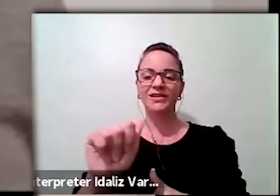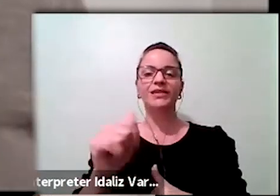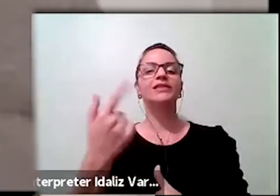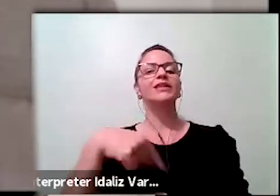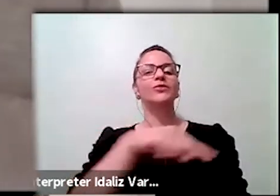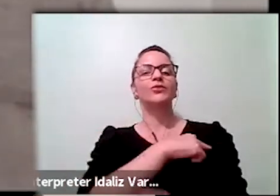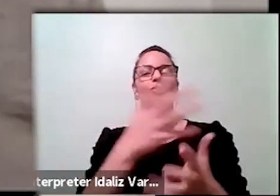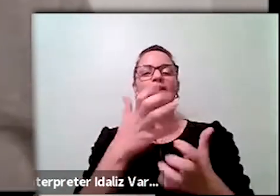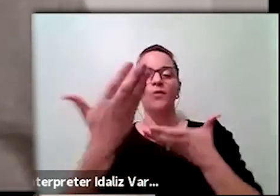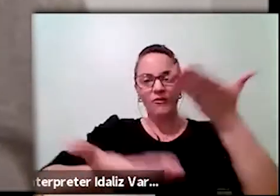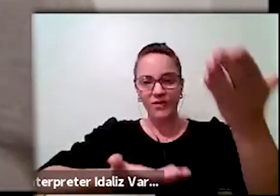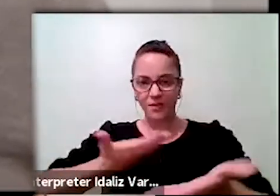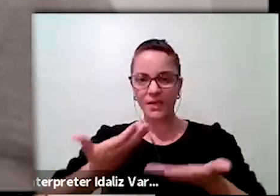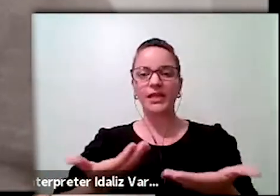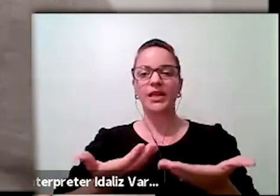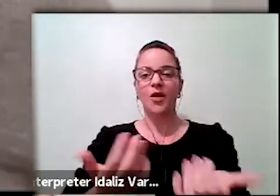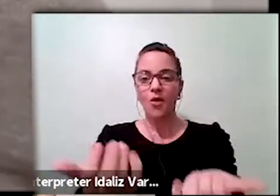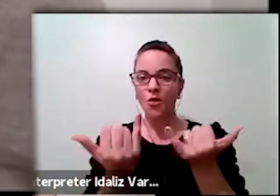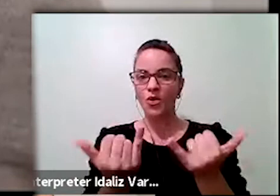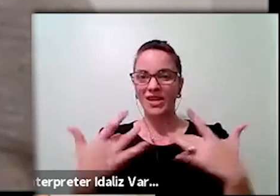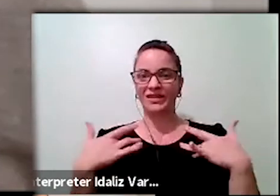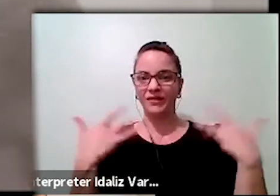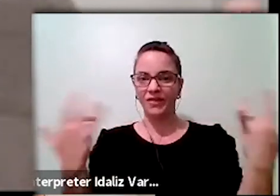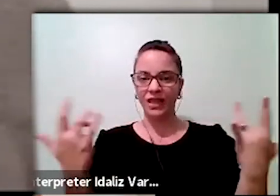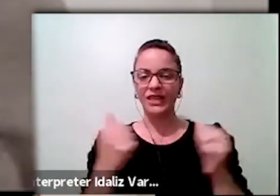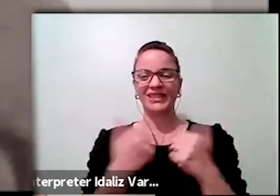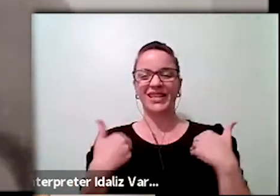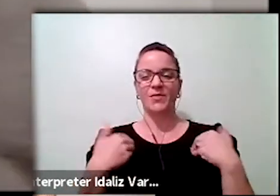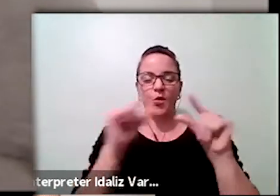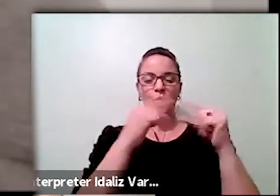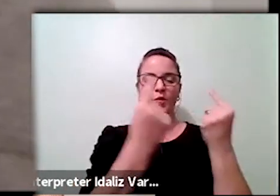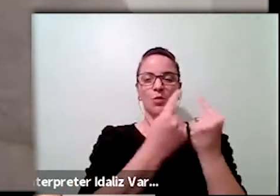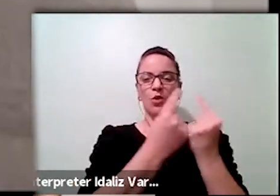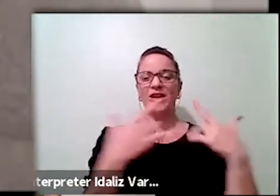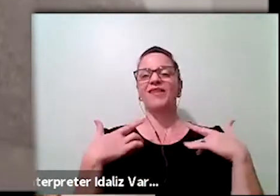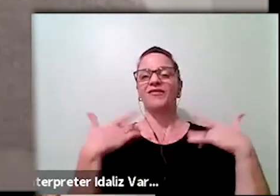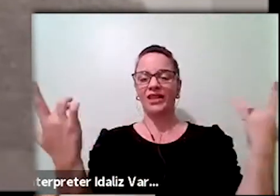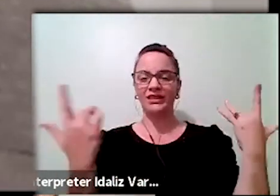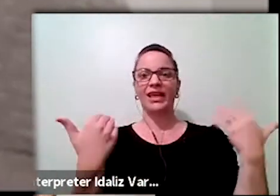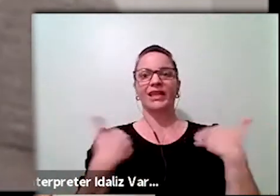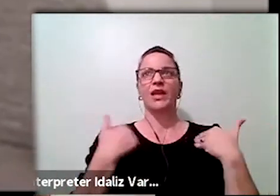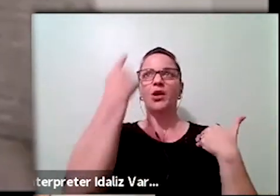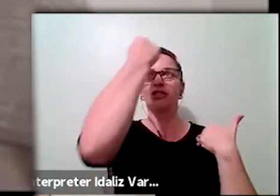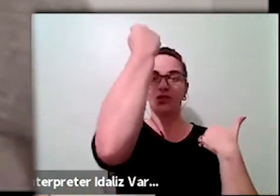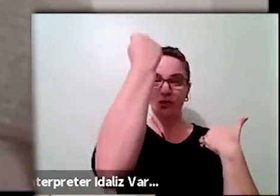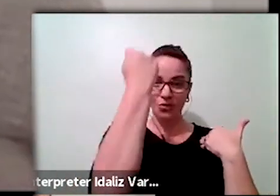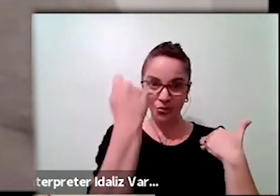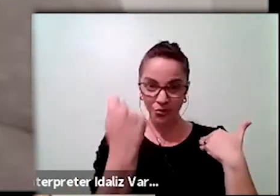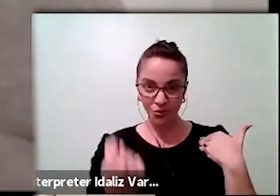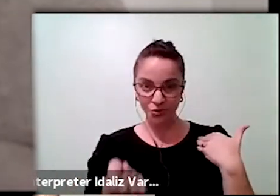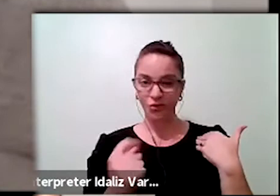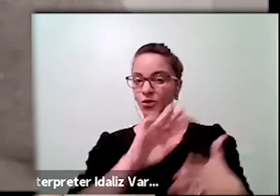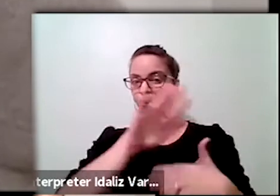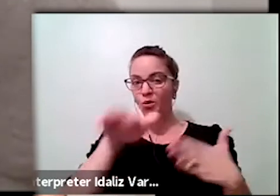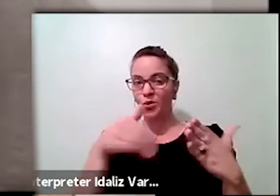de hoy, este evento forma parte de la serie de eventos que hemos tenido todos los martes durante el mes de noviembre, que